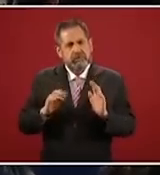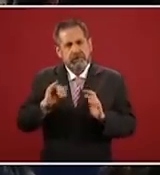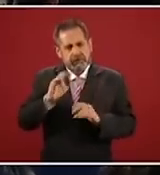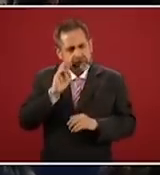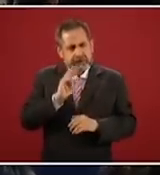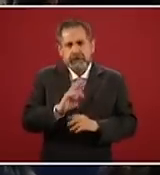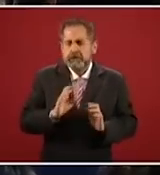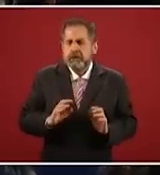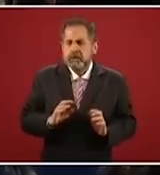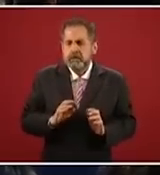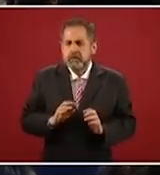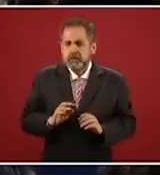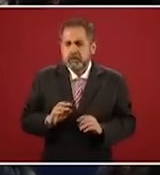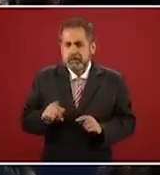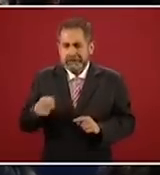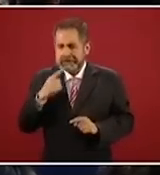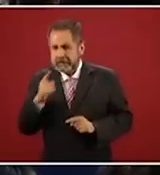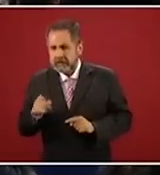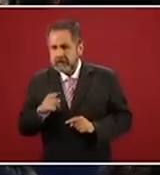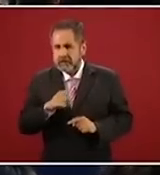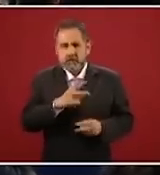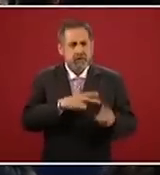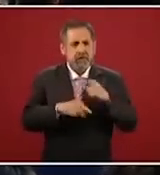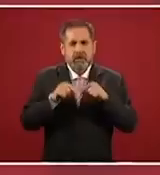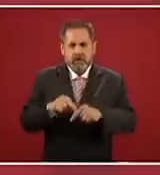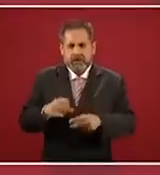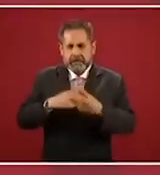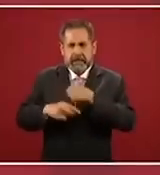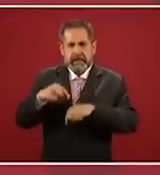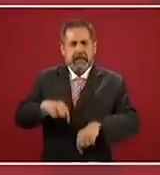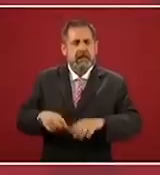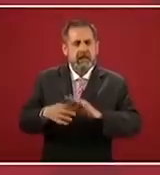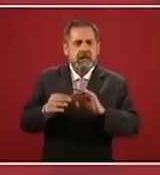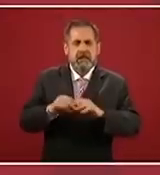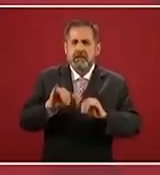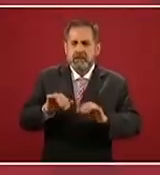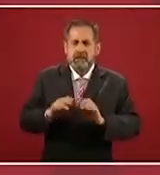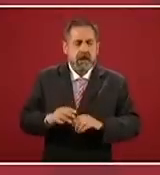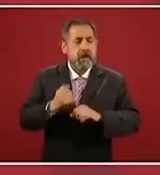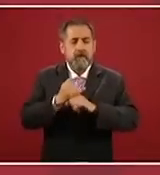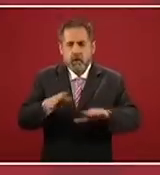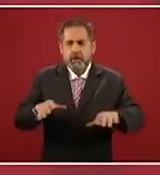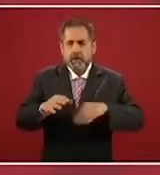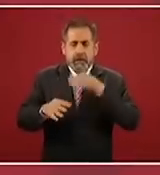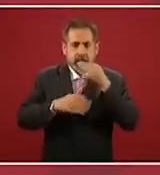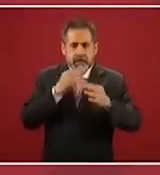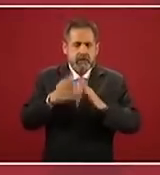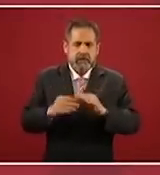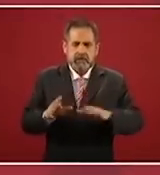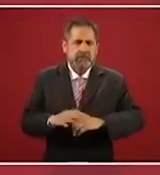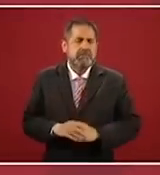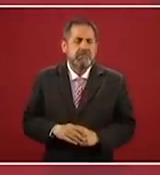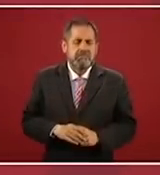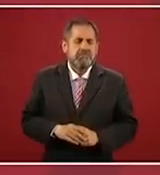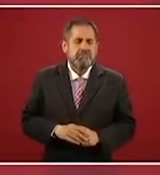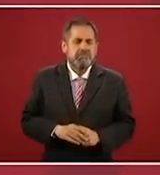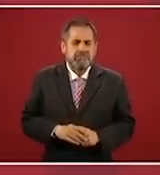esta demanda que vengan aquí y que informen. Y estamos